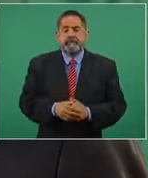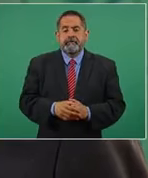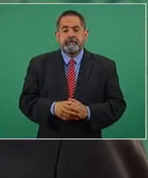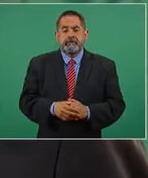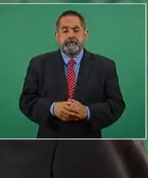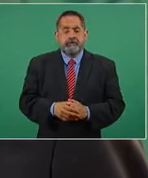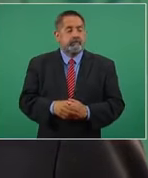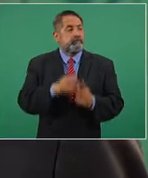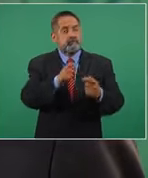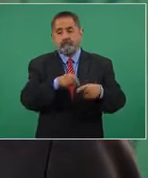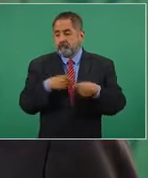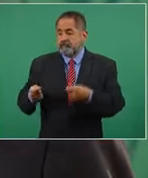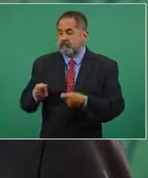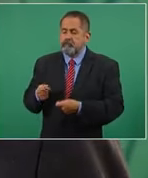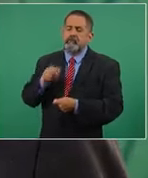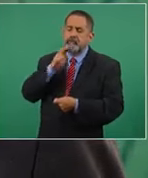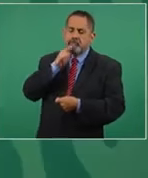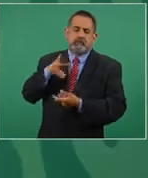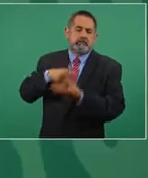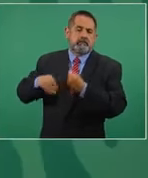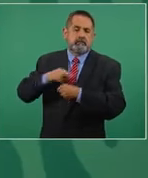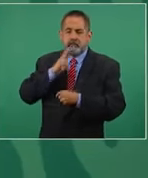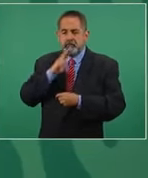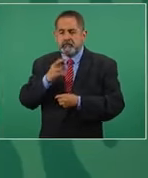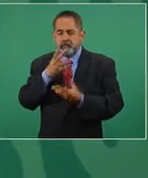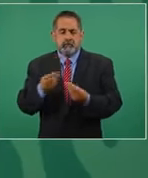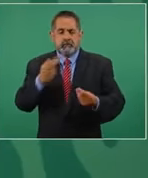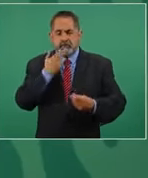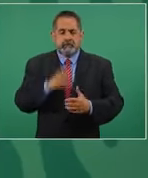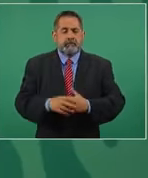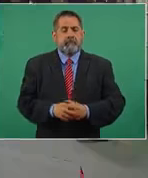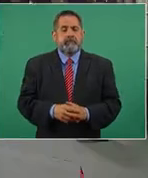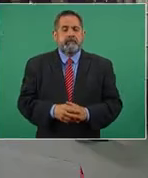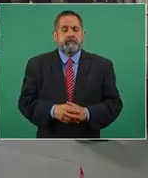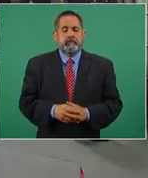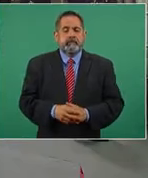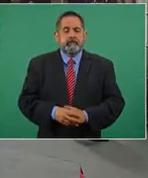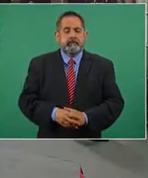y se logre una solución.